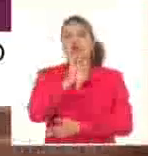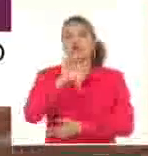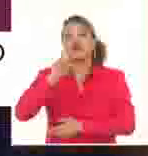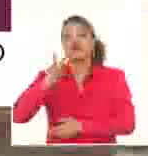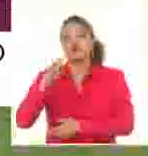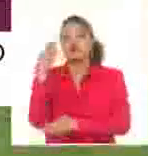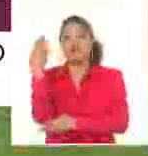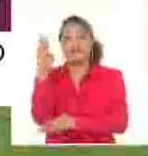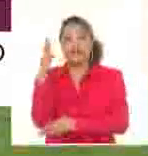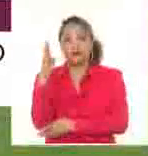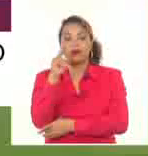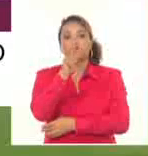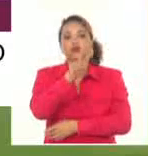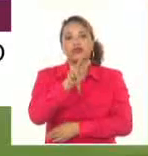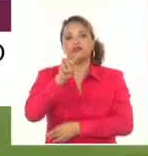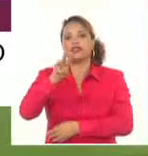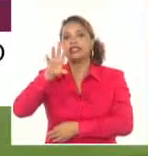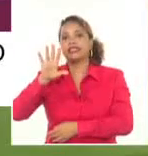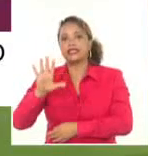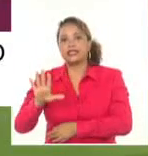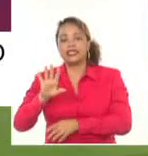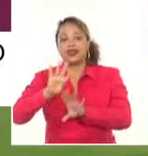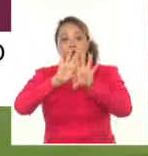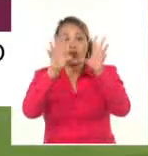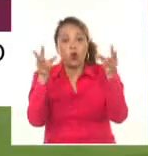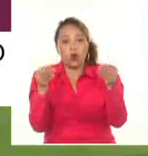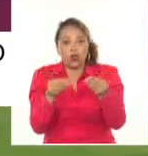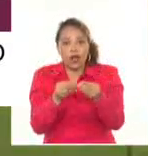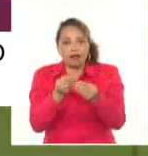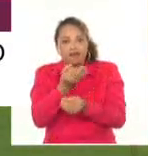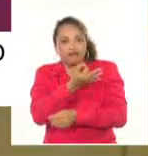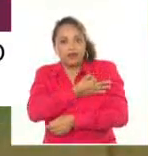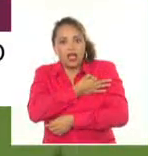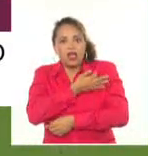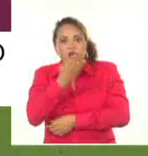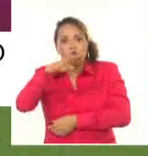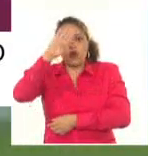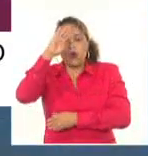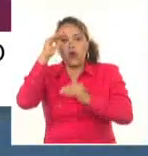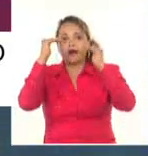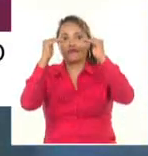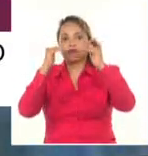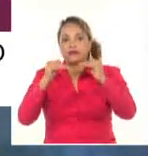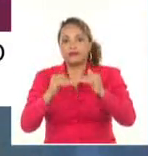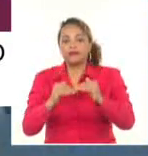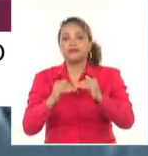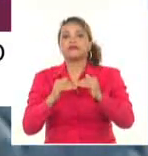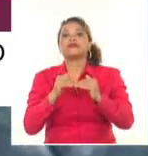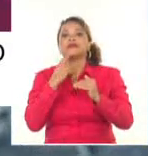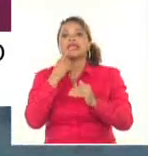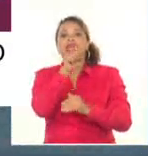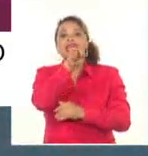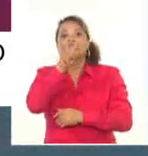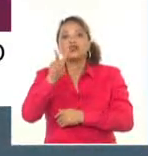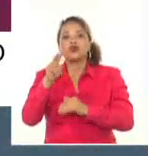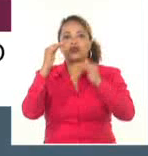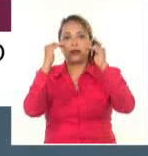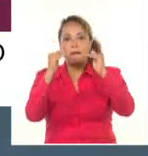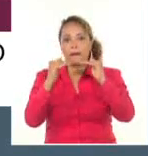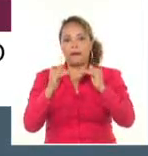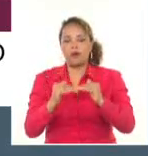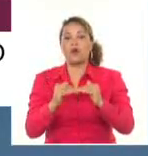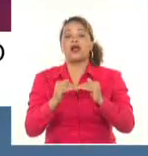bronce, 235 en total, Cuba se ubica en el 18º escaño de la tabla general